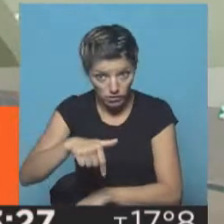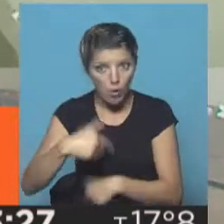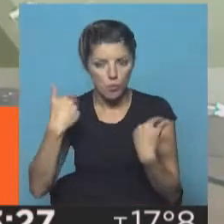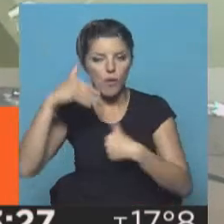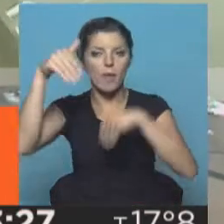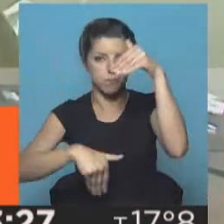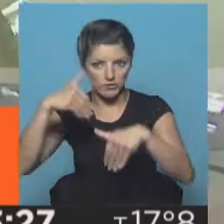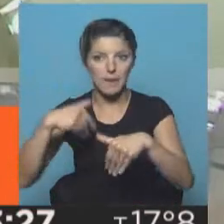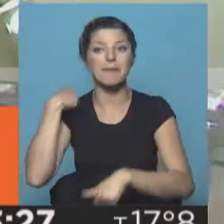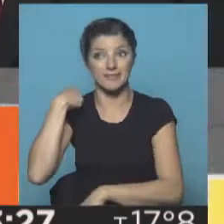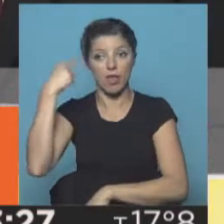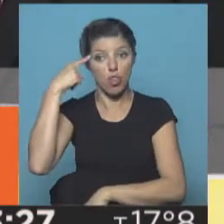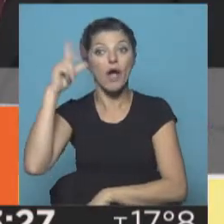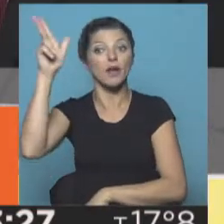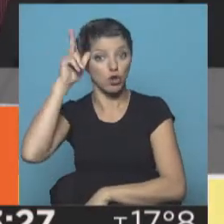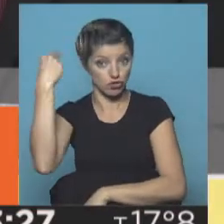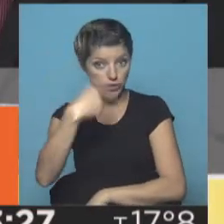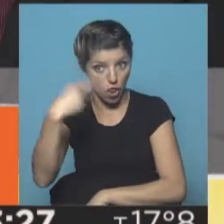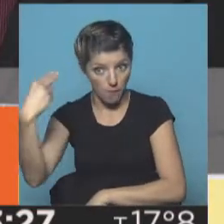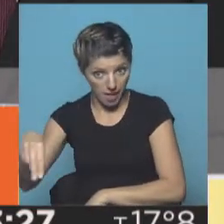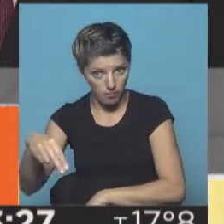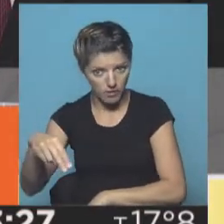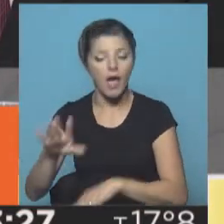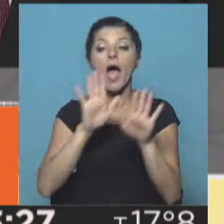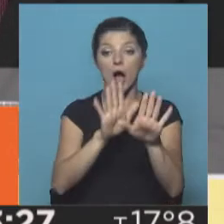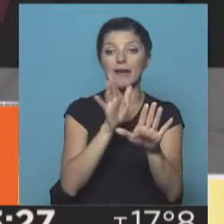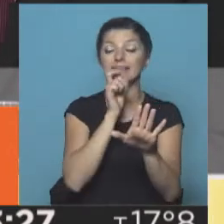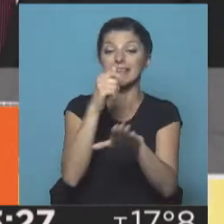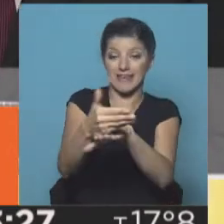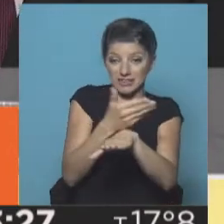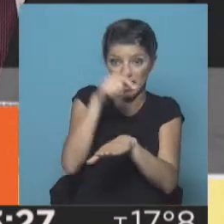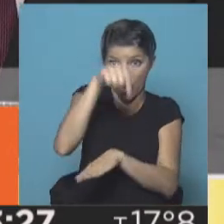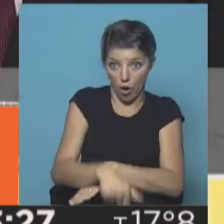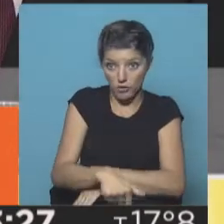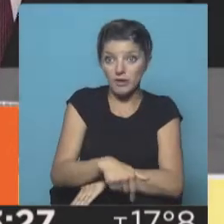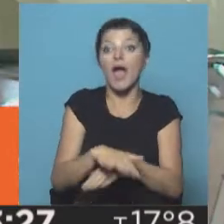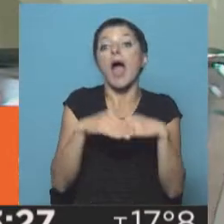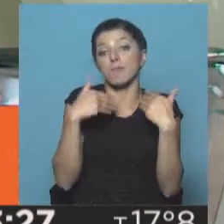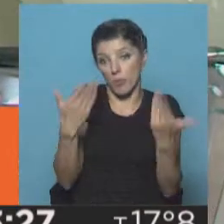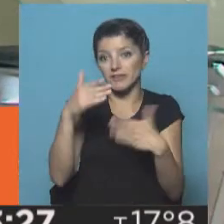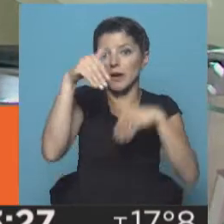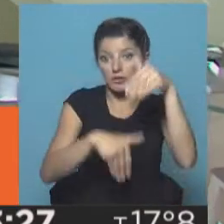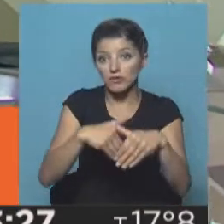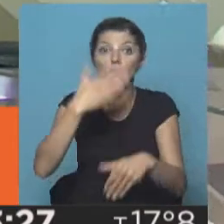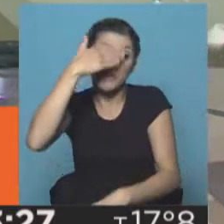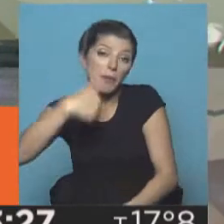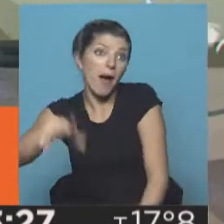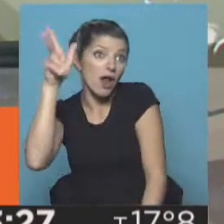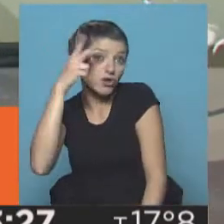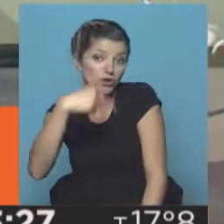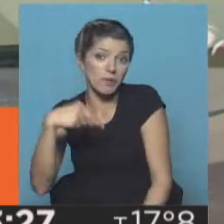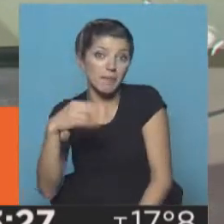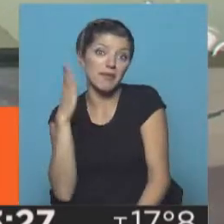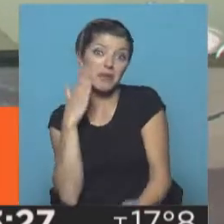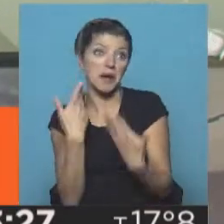votar para el 8 de noviembre. Y de paso, el 8 de noviembre, si vota por anticipado, tiene la tarde libre. Qué bien, qué ansiedad, ¿no? Ir a votar antes.